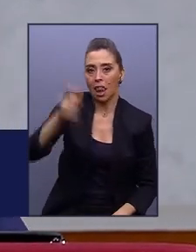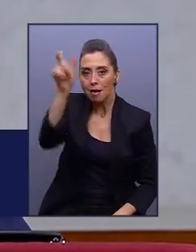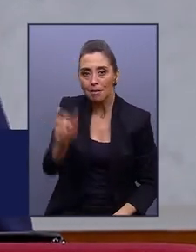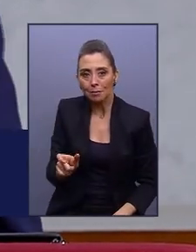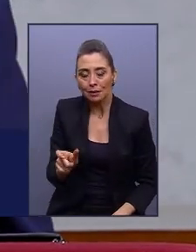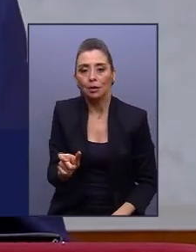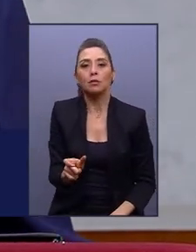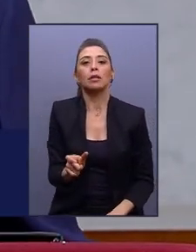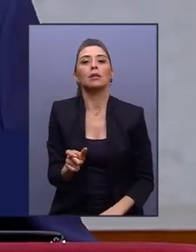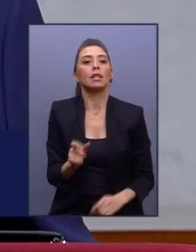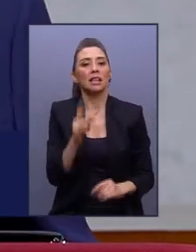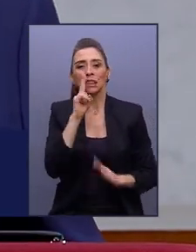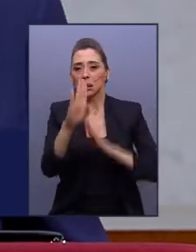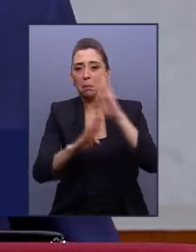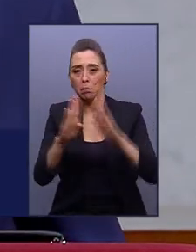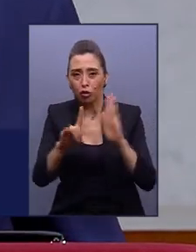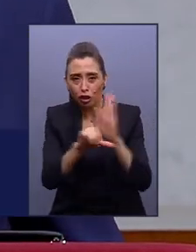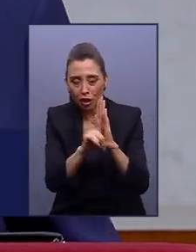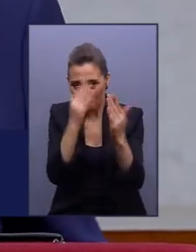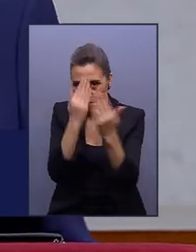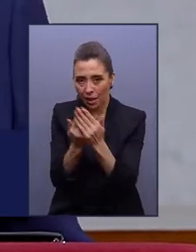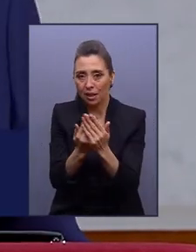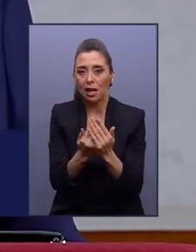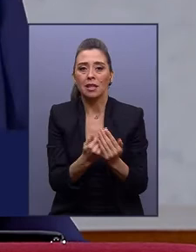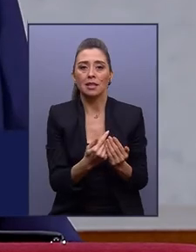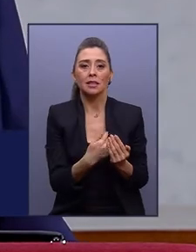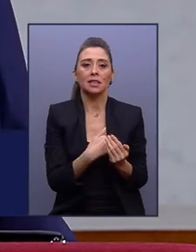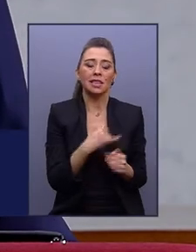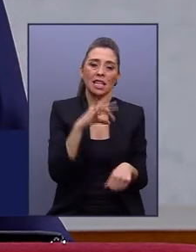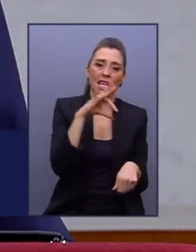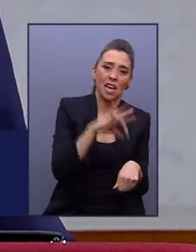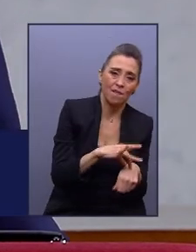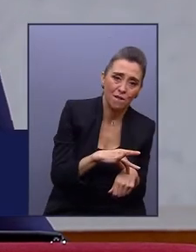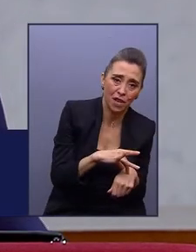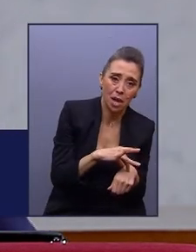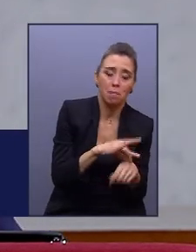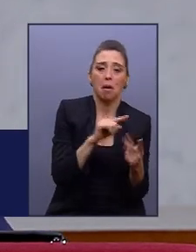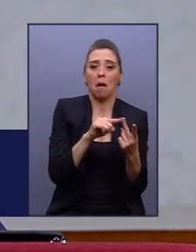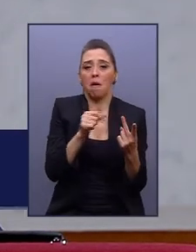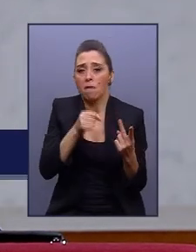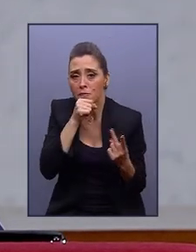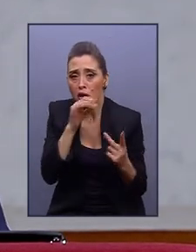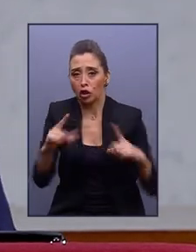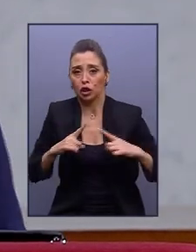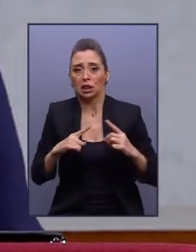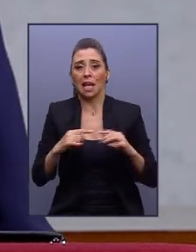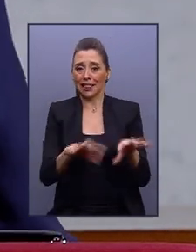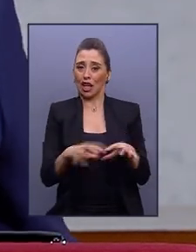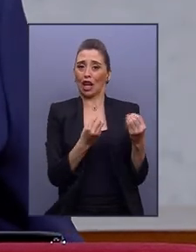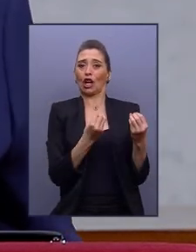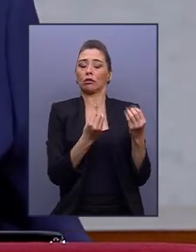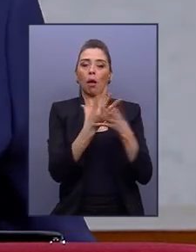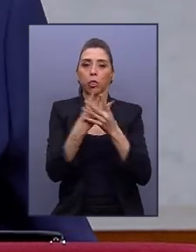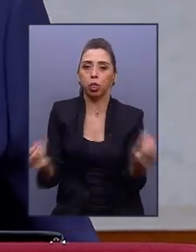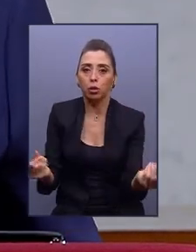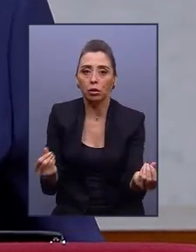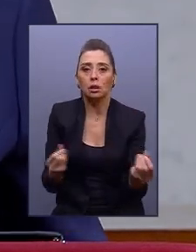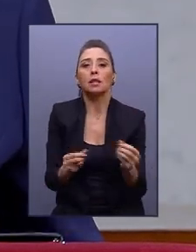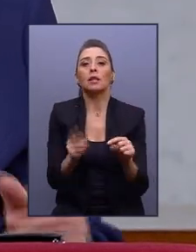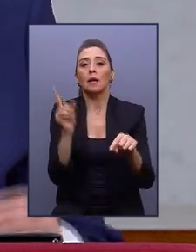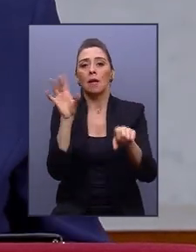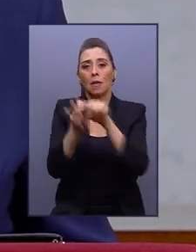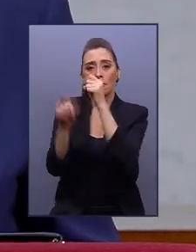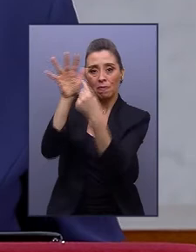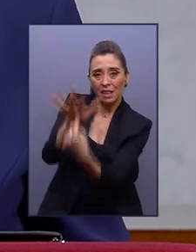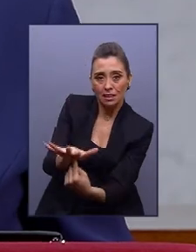Hemos enfrentado la desprotección, el temor a perder lo ganado por una enfermedad, la vejez o el desempleo. Hemos combatido la discriminación y